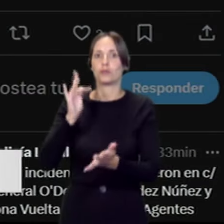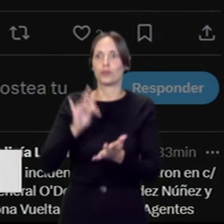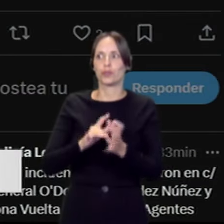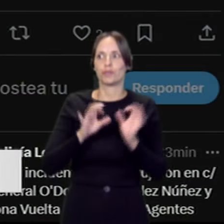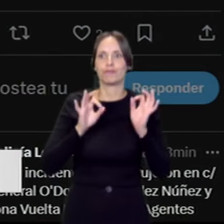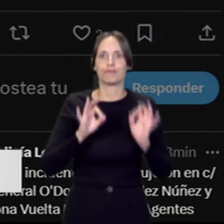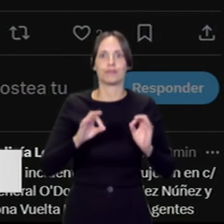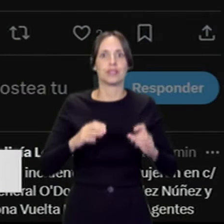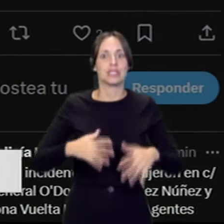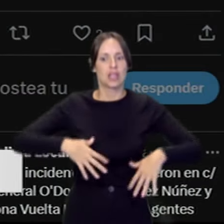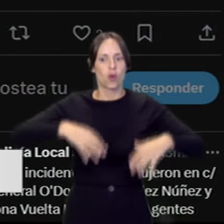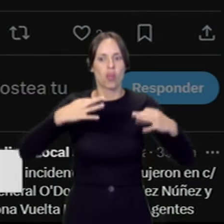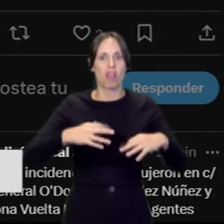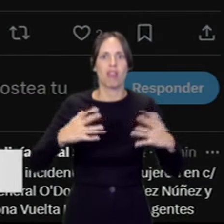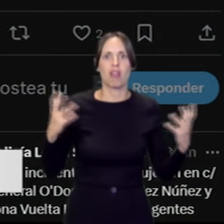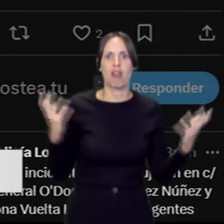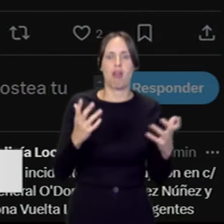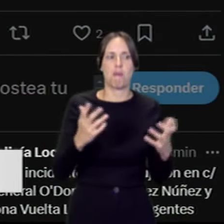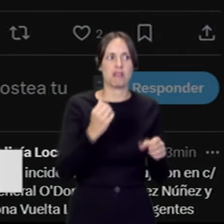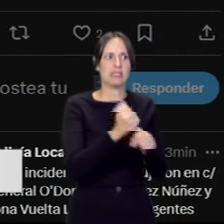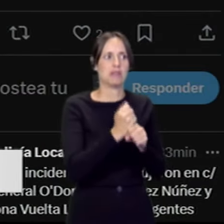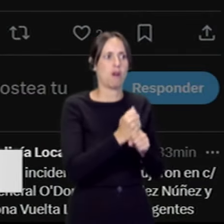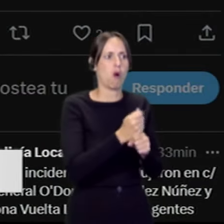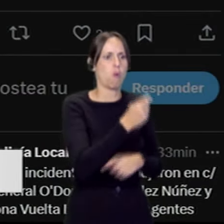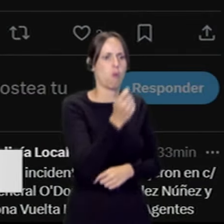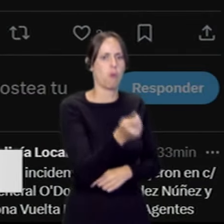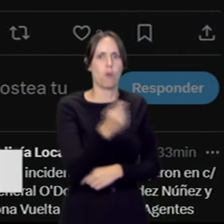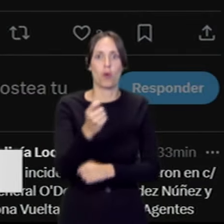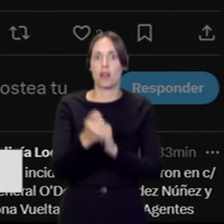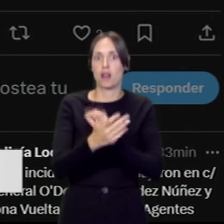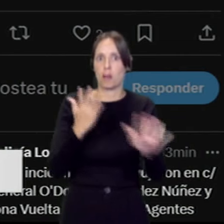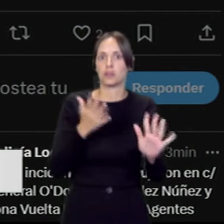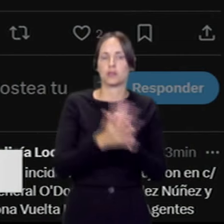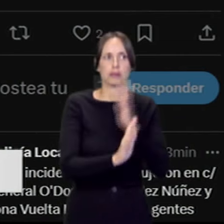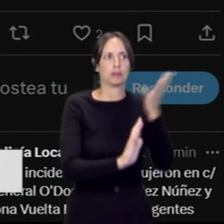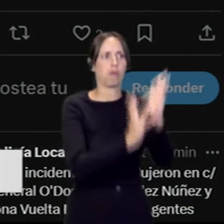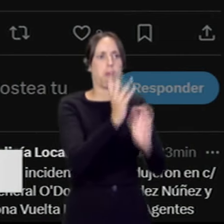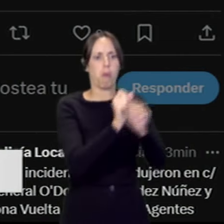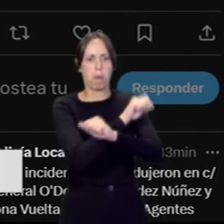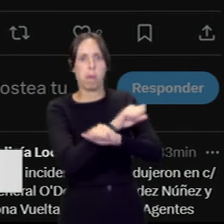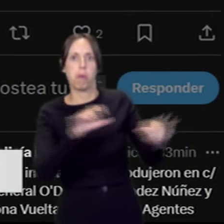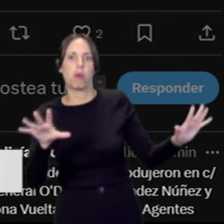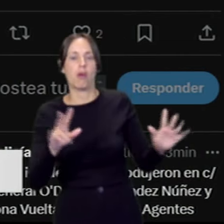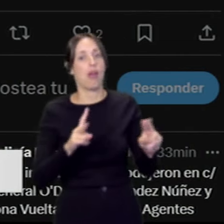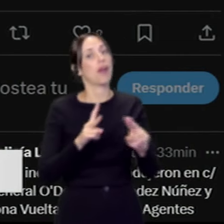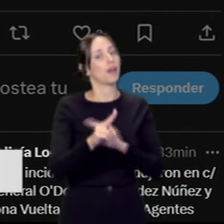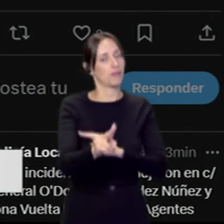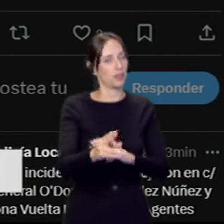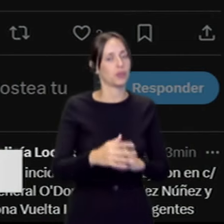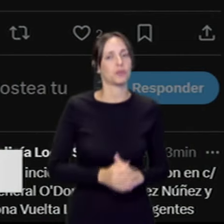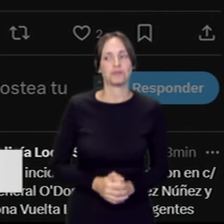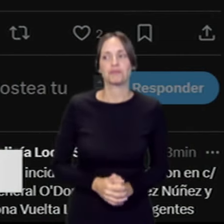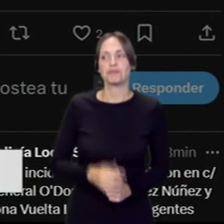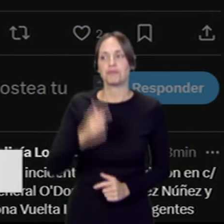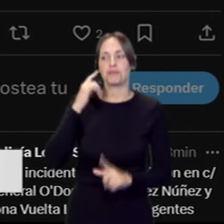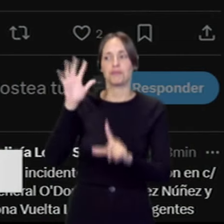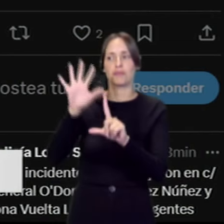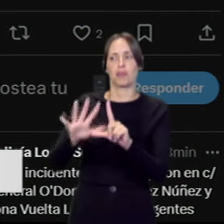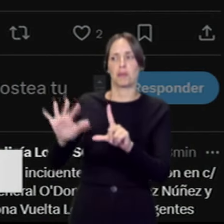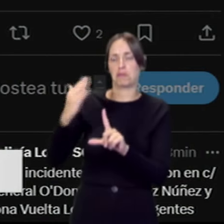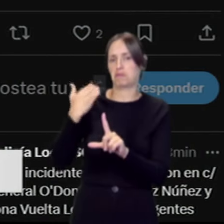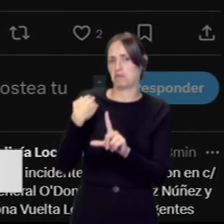de seguridad y emergencias pues evitó la propagación del fuego a otros recipientes. Vemos esa imagen de hace unos